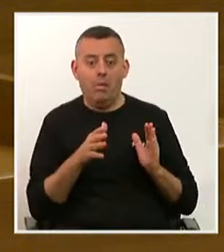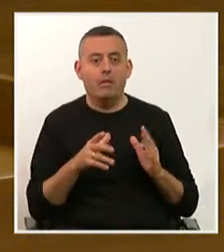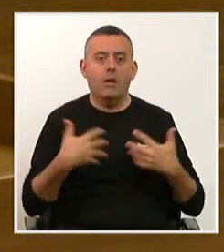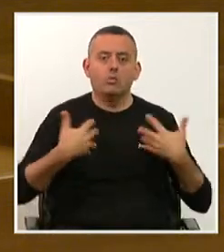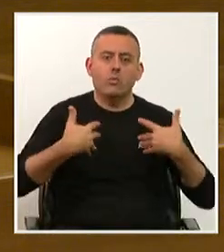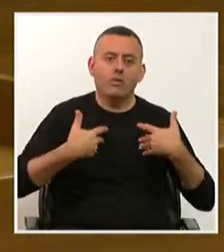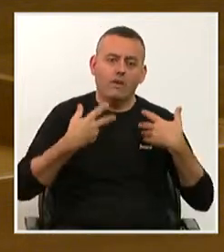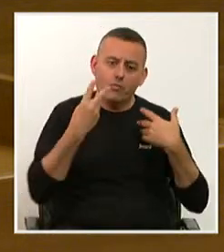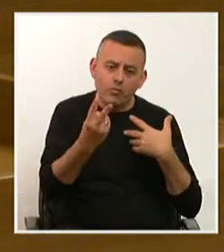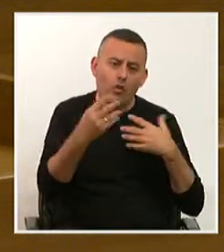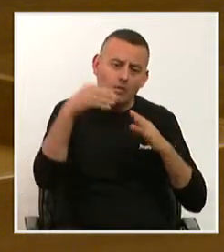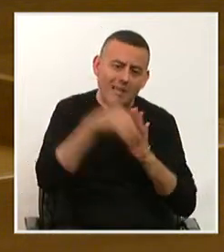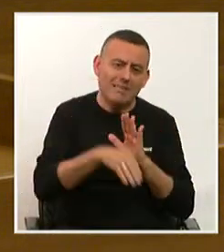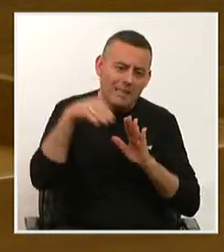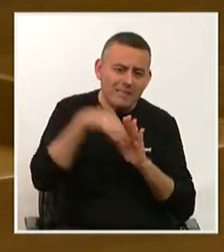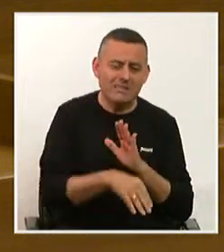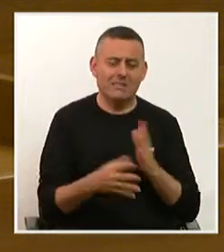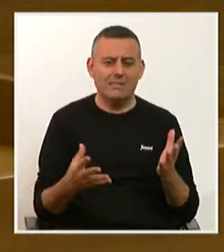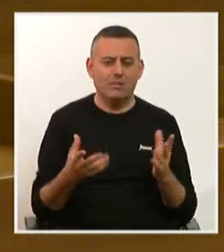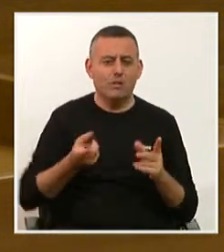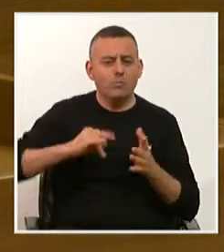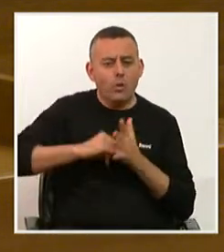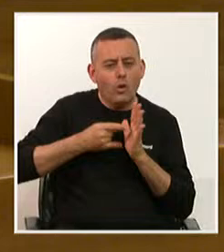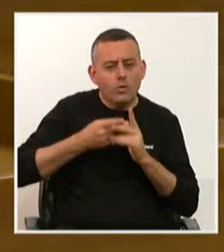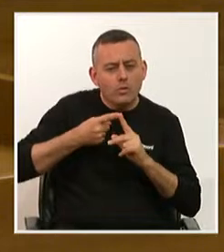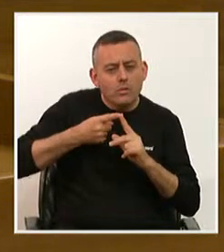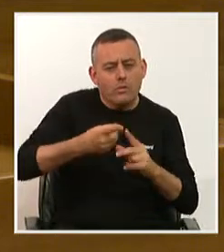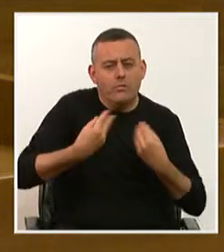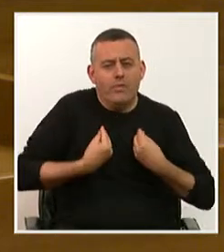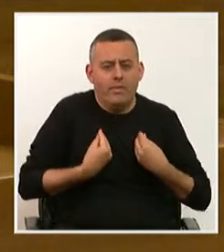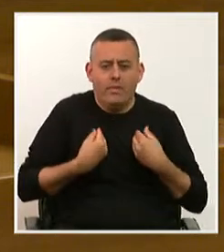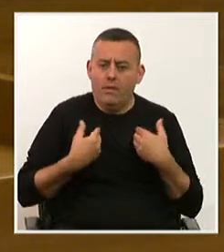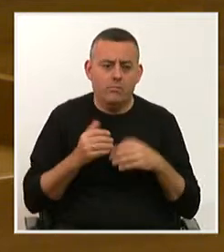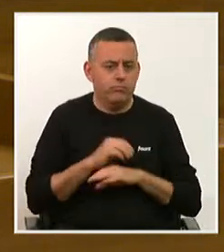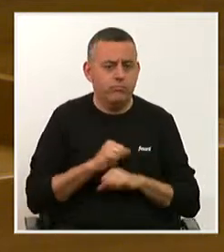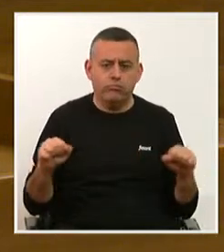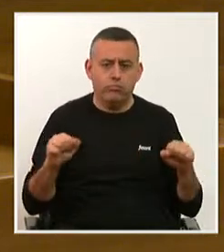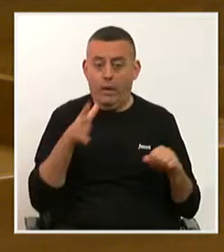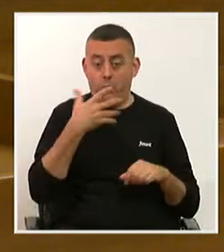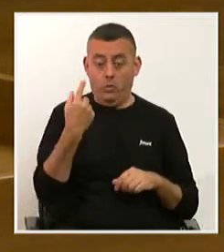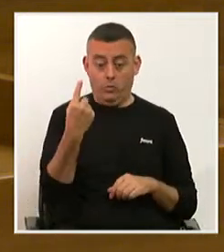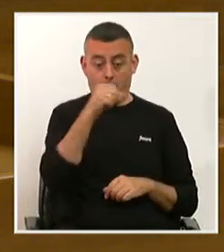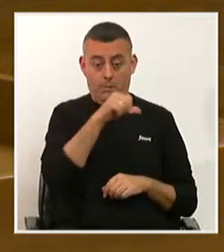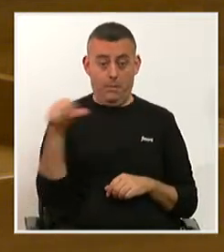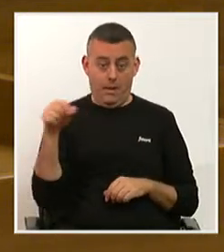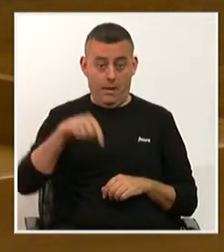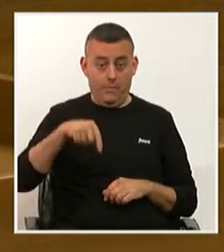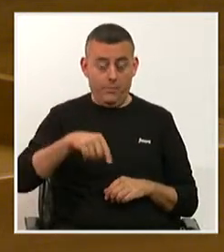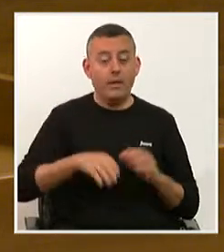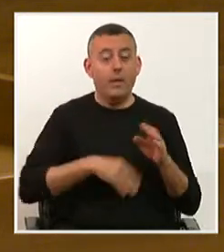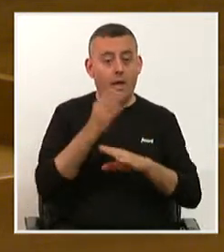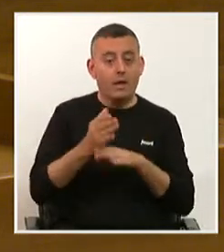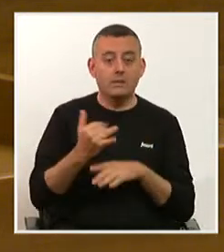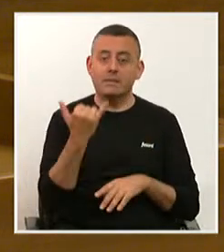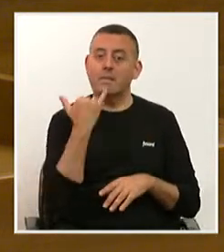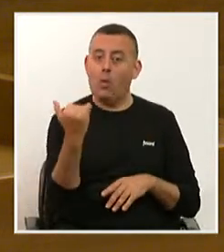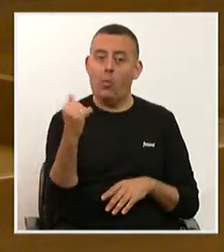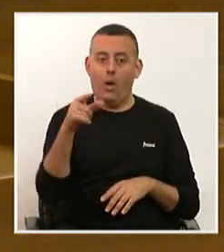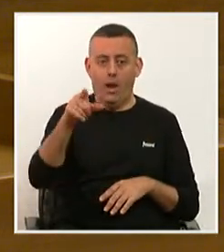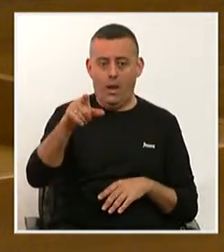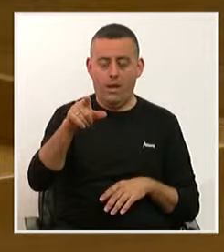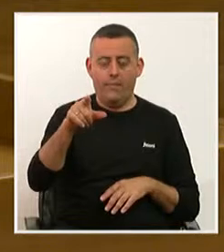proyect de vida yar un cas concr del que está pas aqu estaa he visit San alac la Port